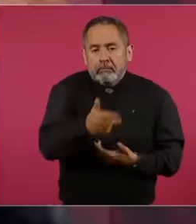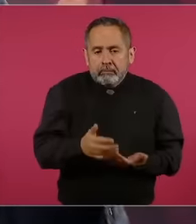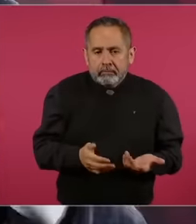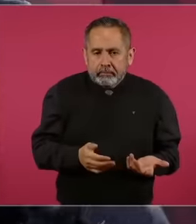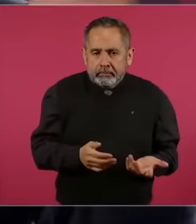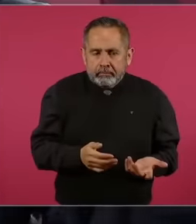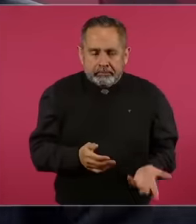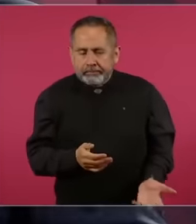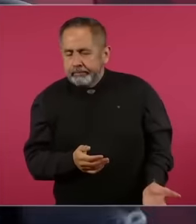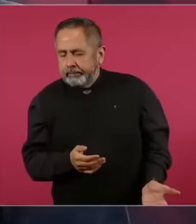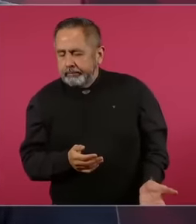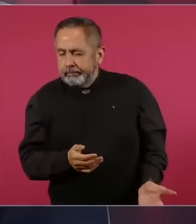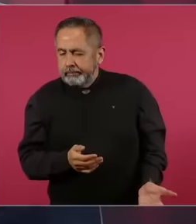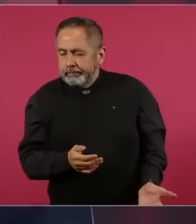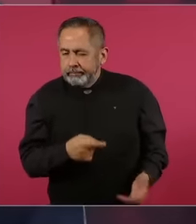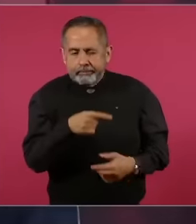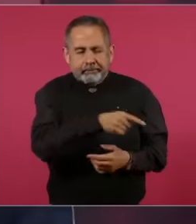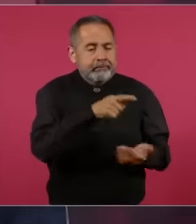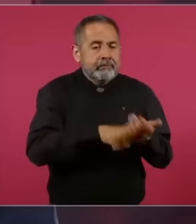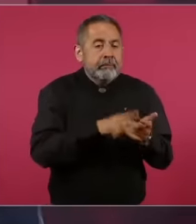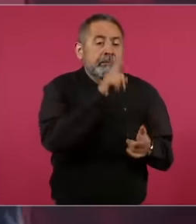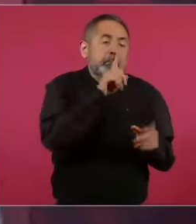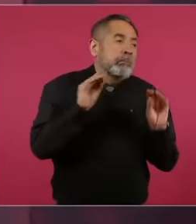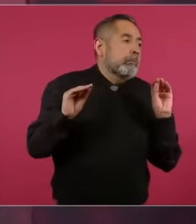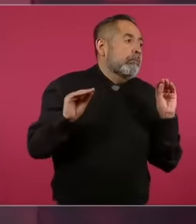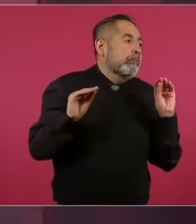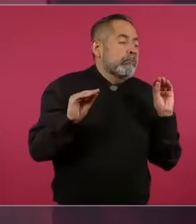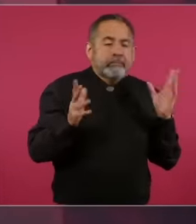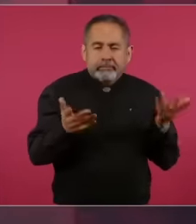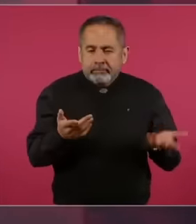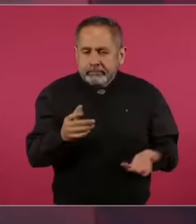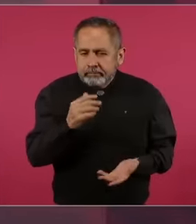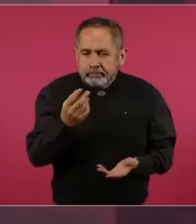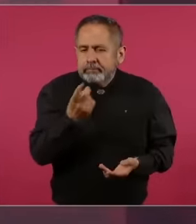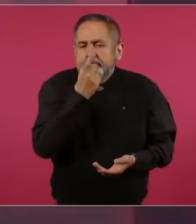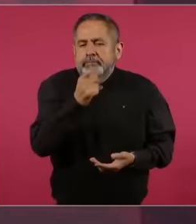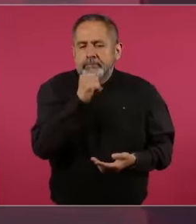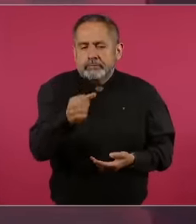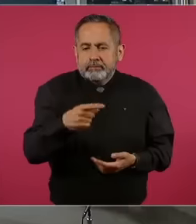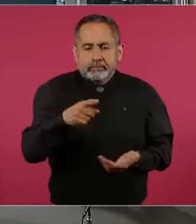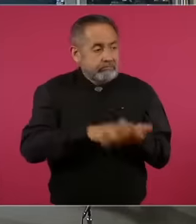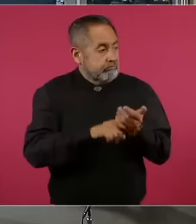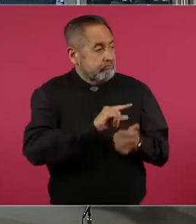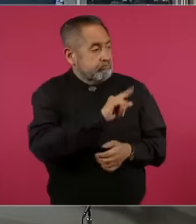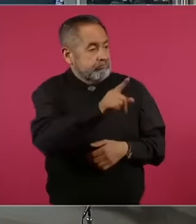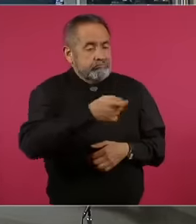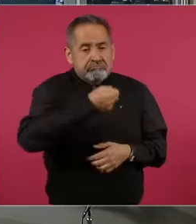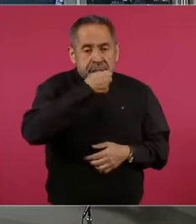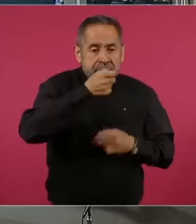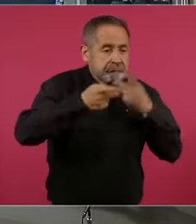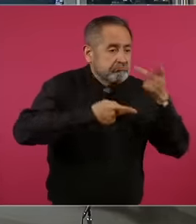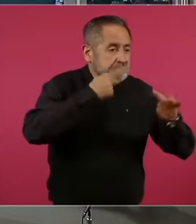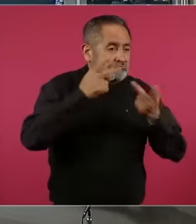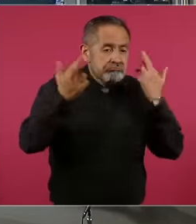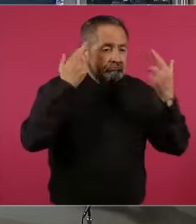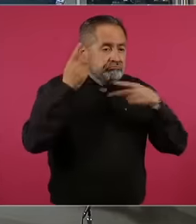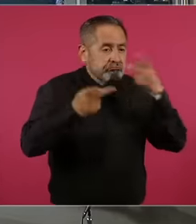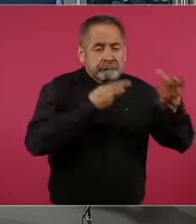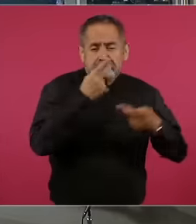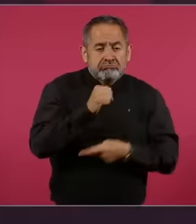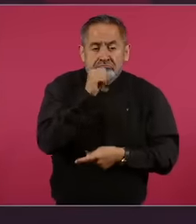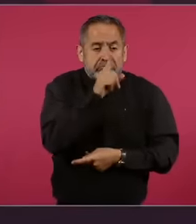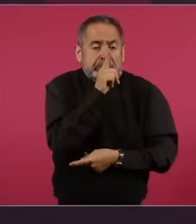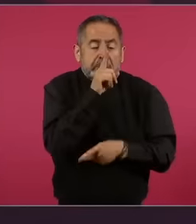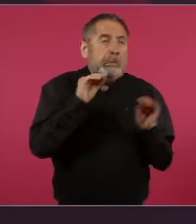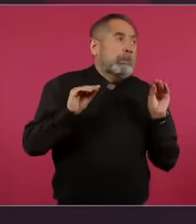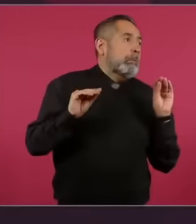no decían nada los más famosos conductores de radio y de televisión